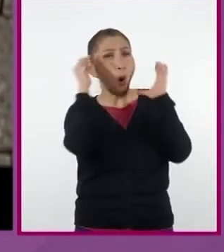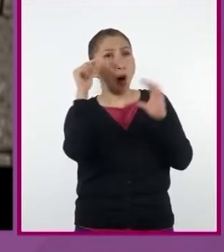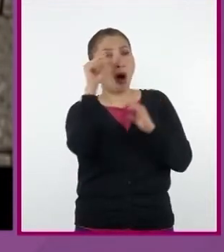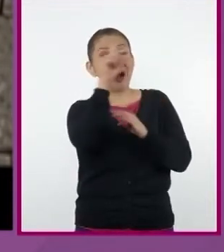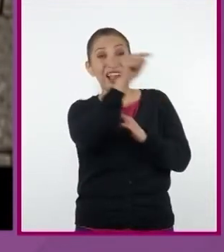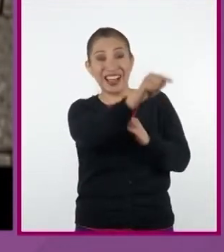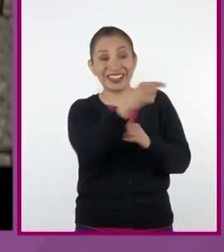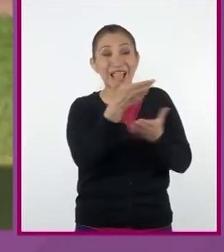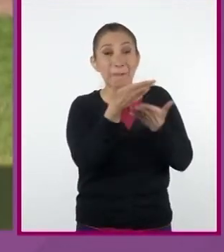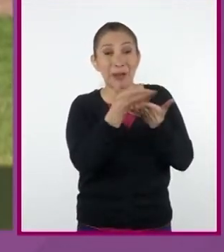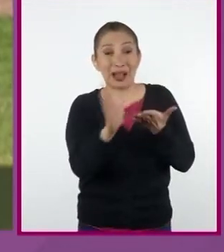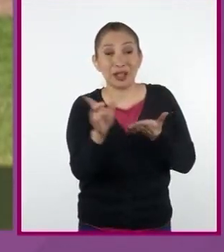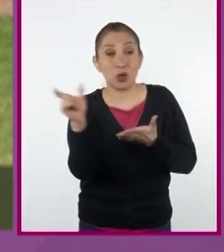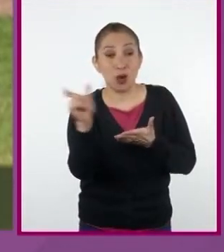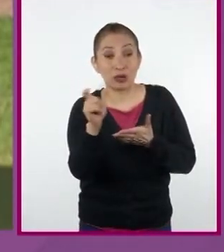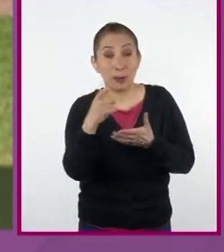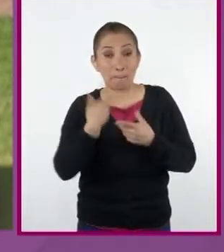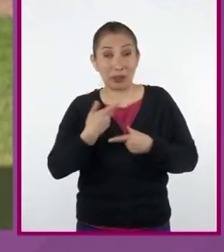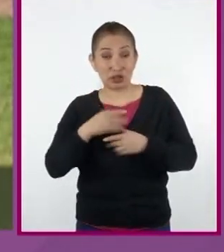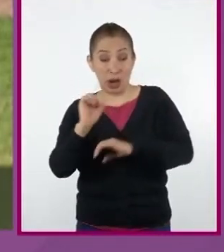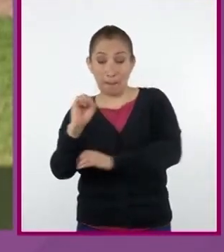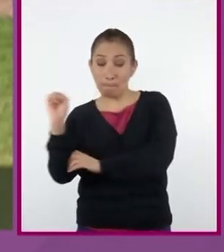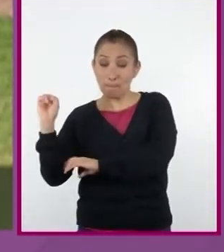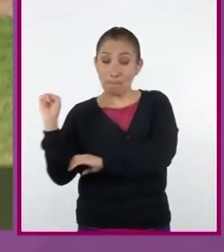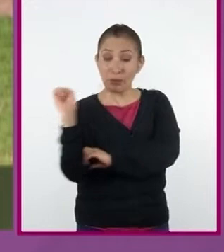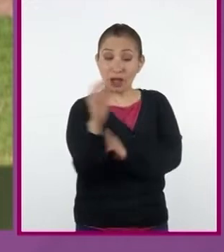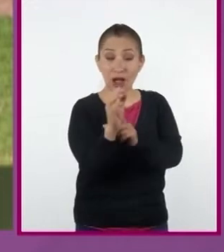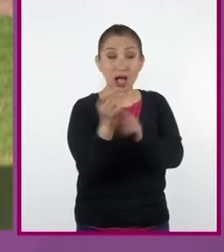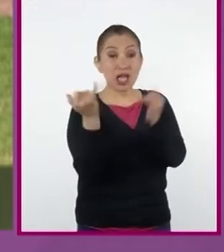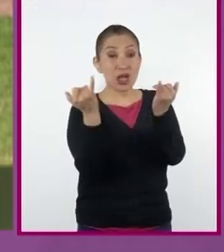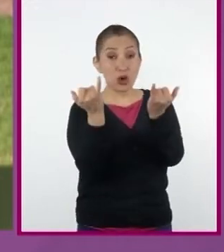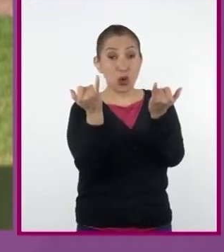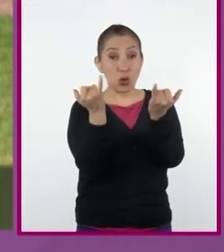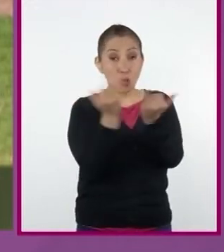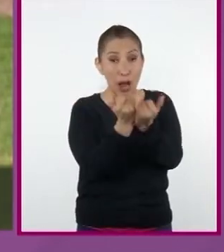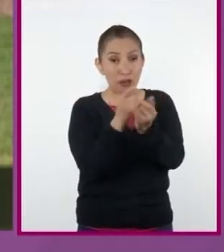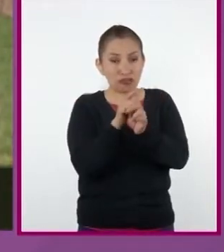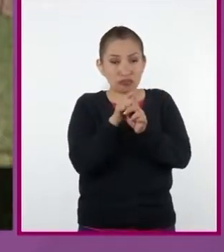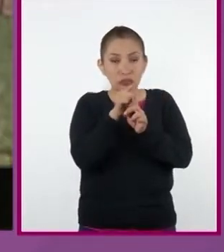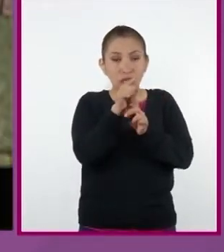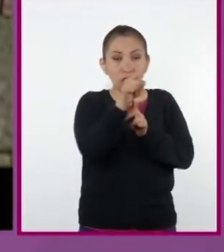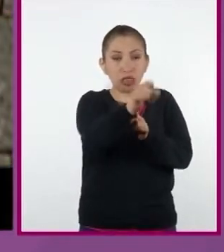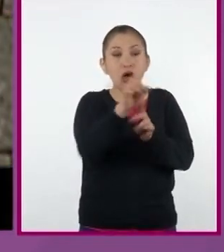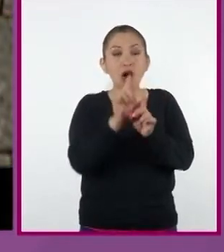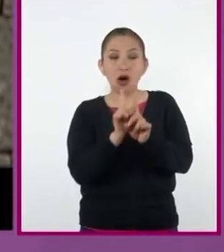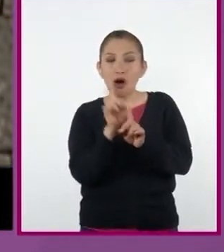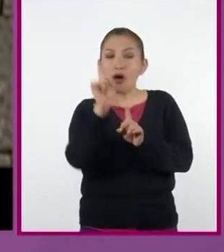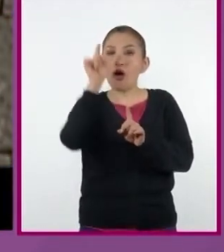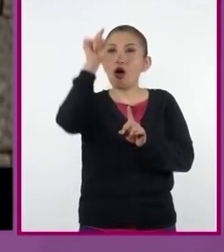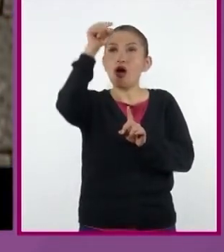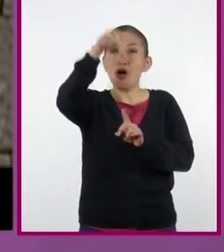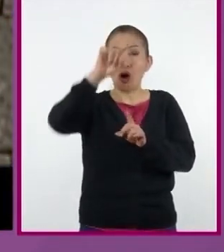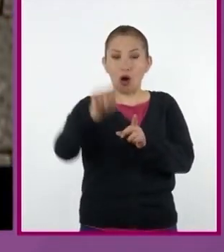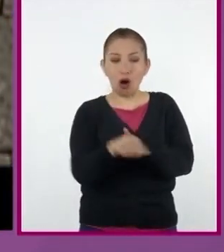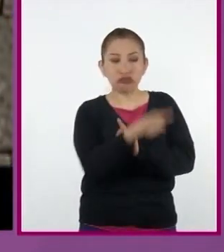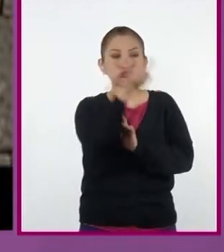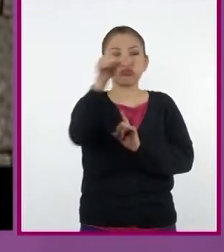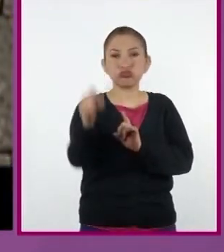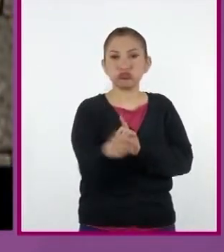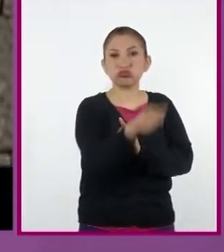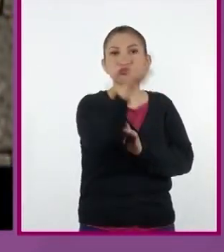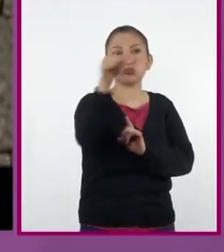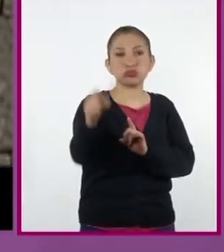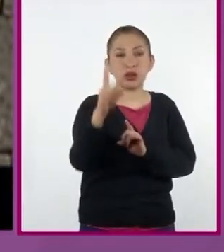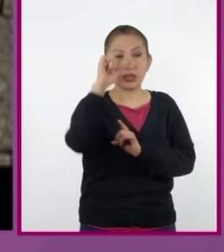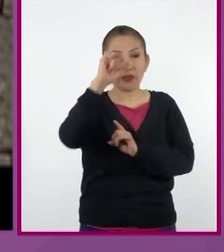Y además, a la hora de que el lanzador la tira, no es lo mismo que la pelota vaya derechito a que vaya haciendo esas vueltas tan